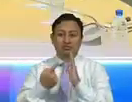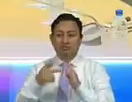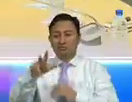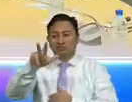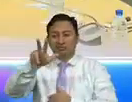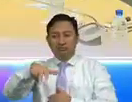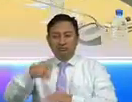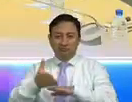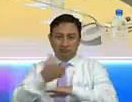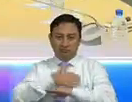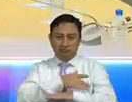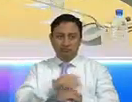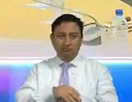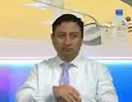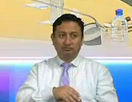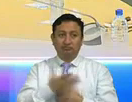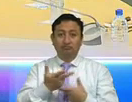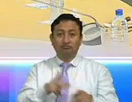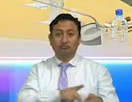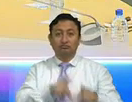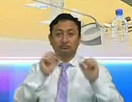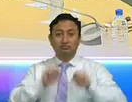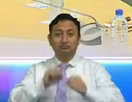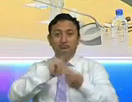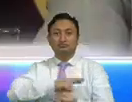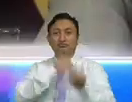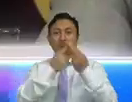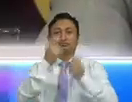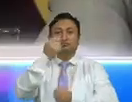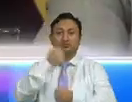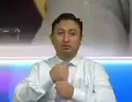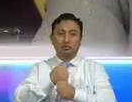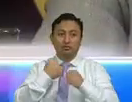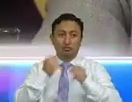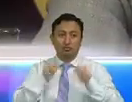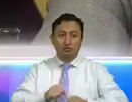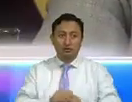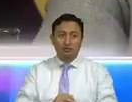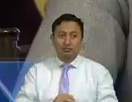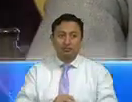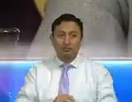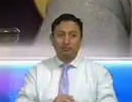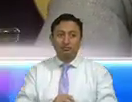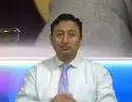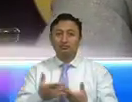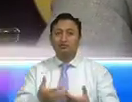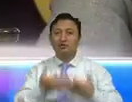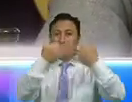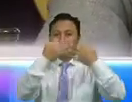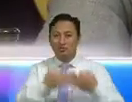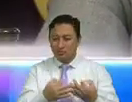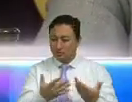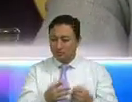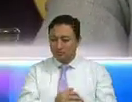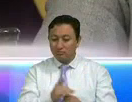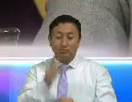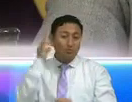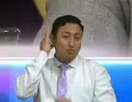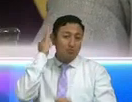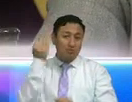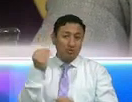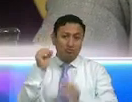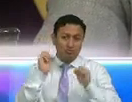año en base a este plan también se contemplan reformas laborales que nos permitan reducir la informalidad particularmente de mujeres y jóvenes